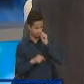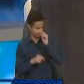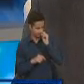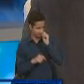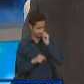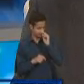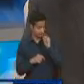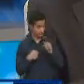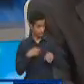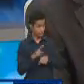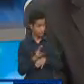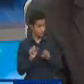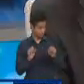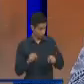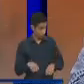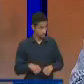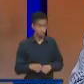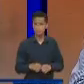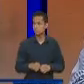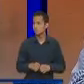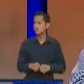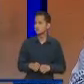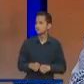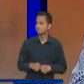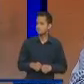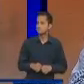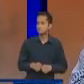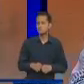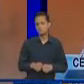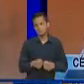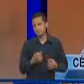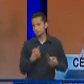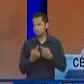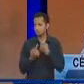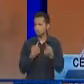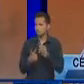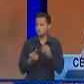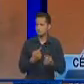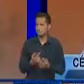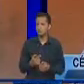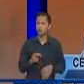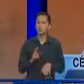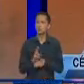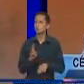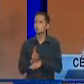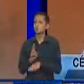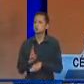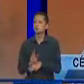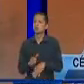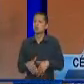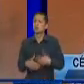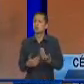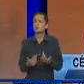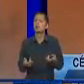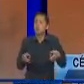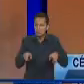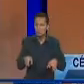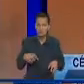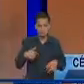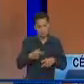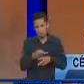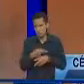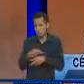el uso transgénico? Bueno, hay una discusión interesante en relación al uso y la producción al final, ¿no?, de